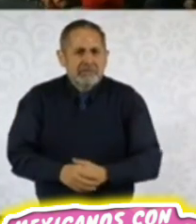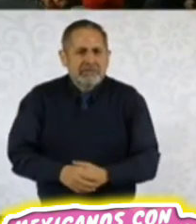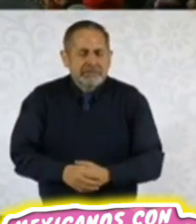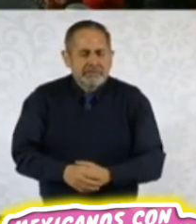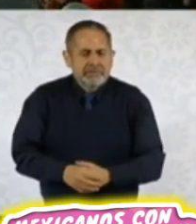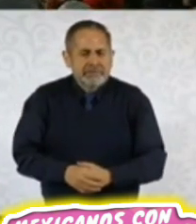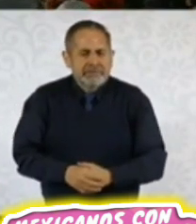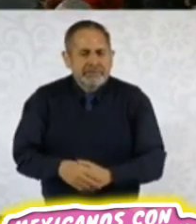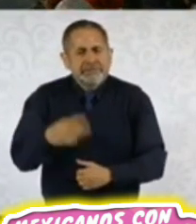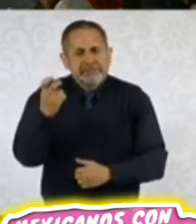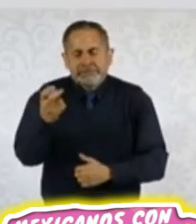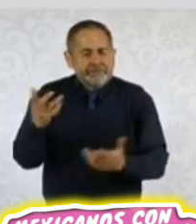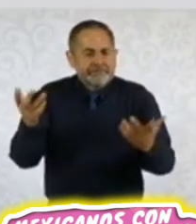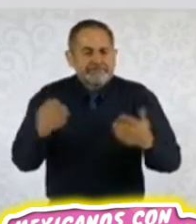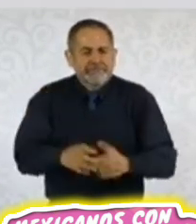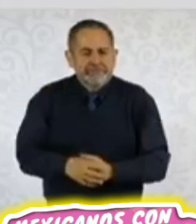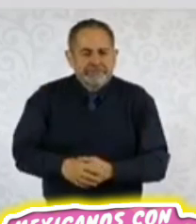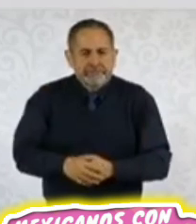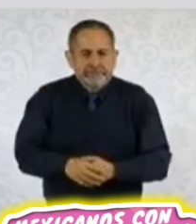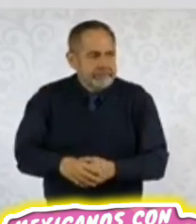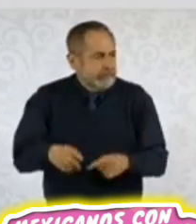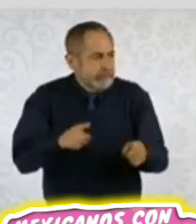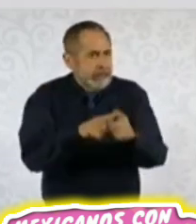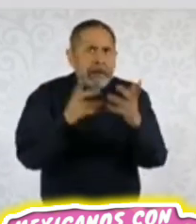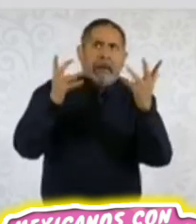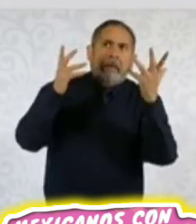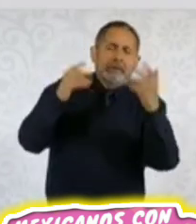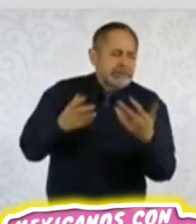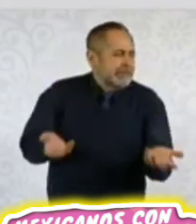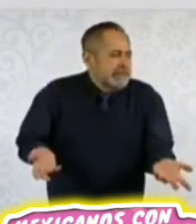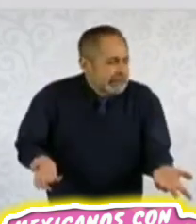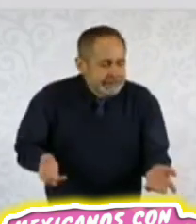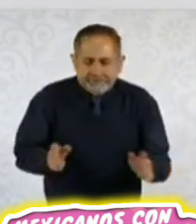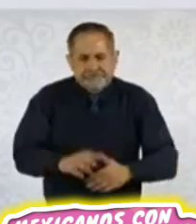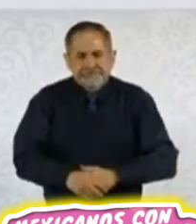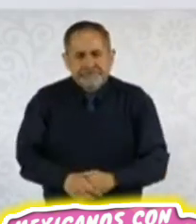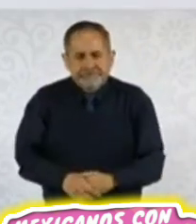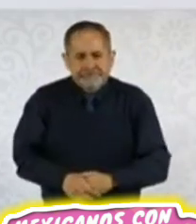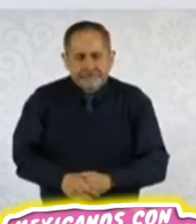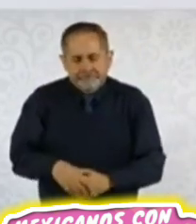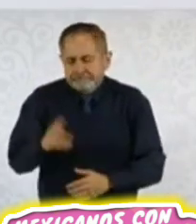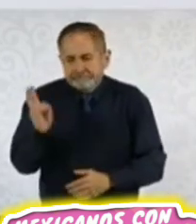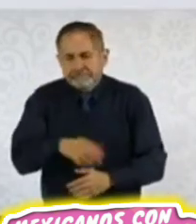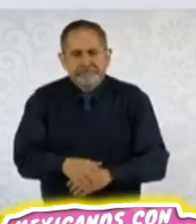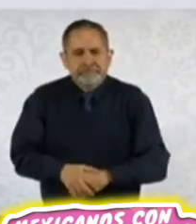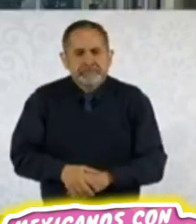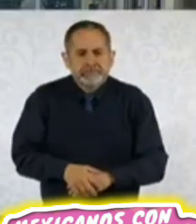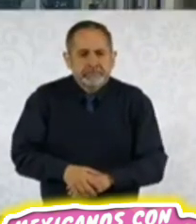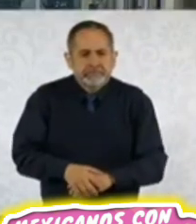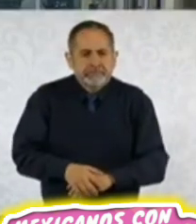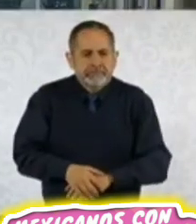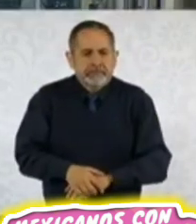Entonces, ahora sí que, ¿quién se sorprende? Pues, la verdad. Bueno,